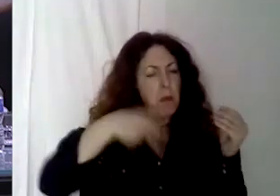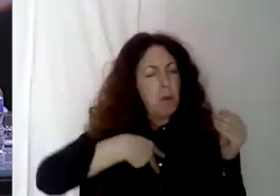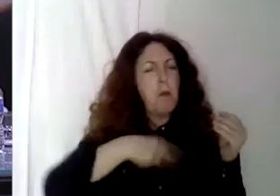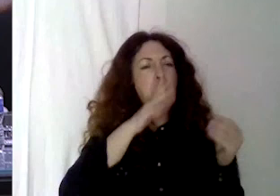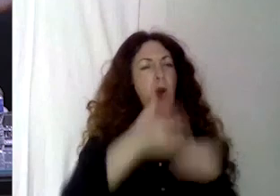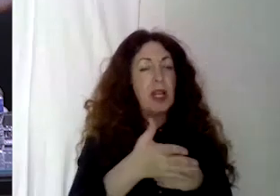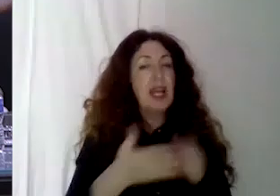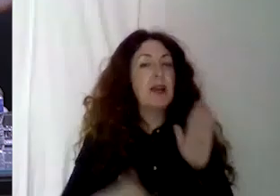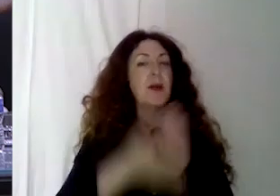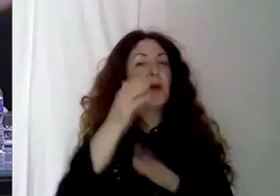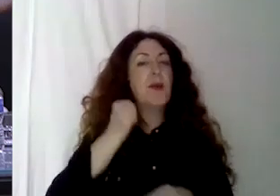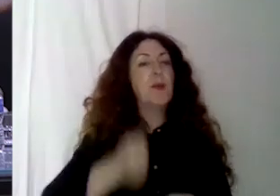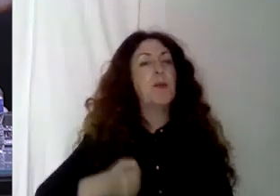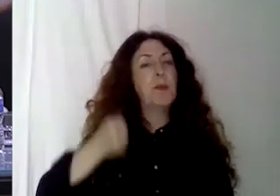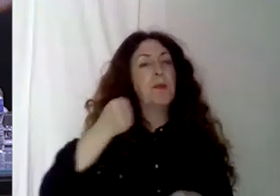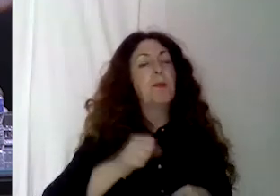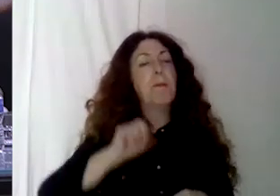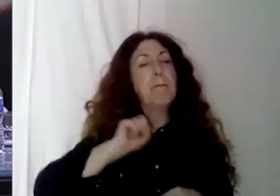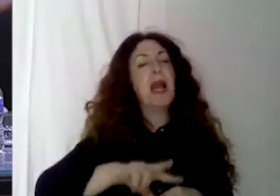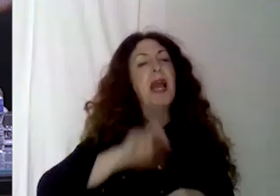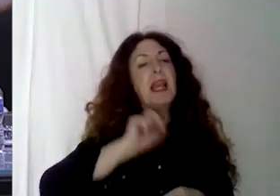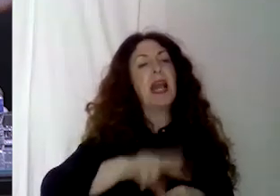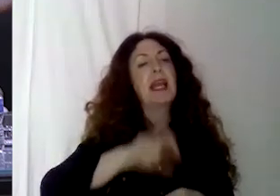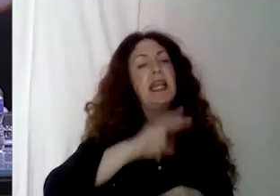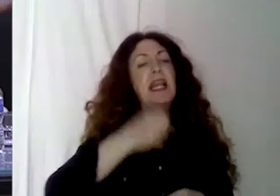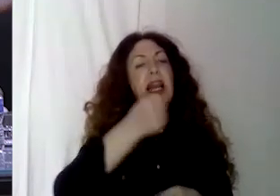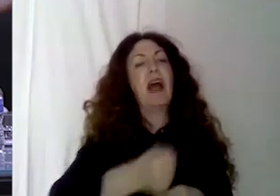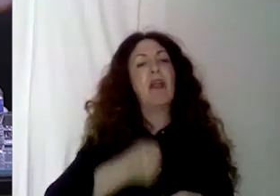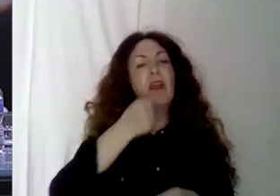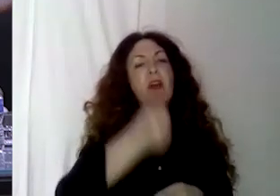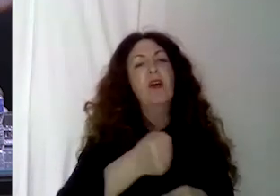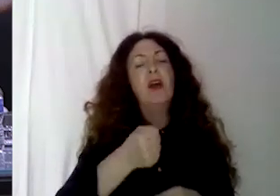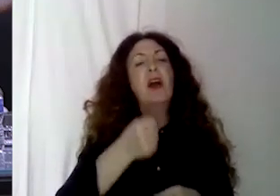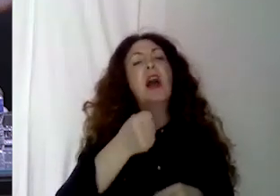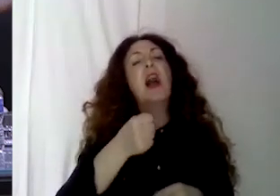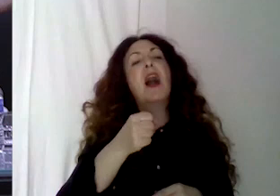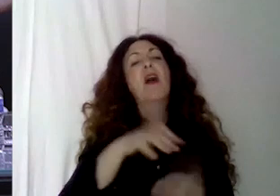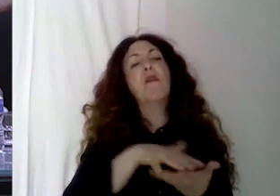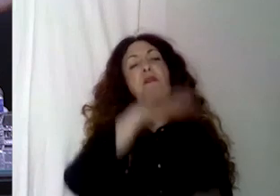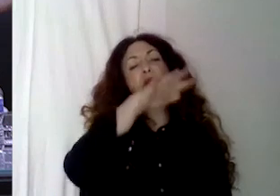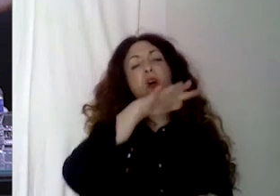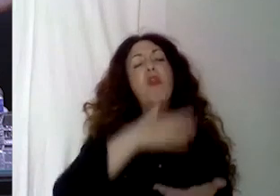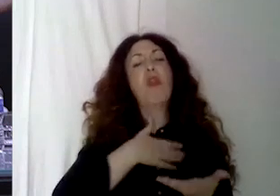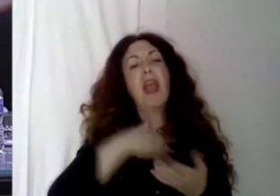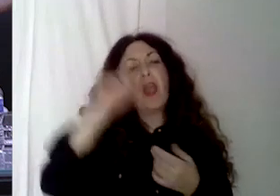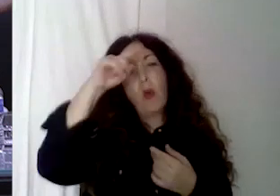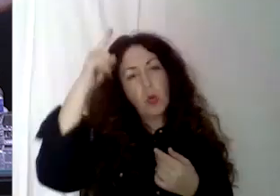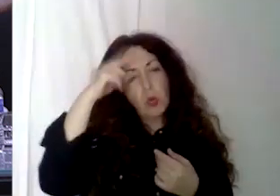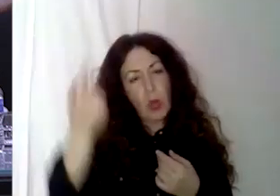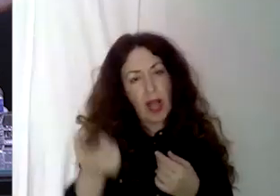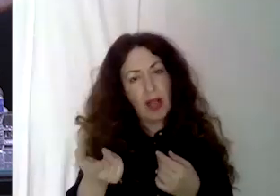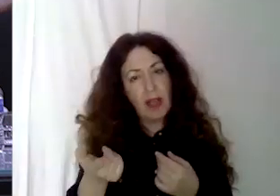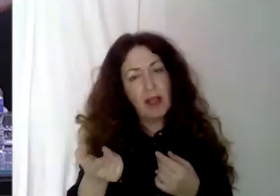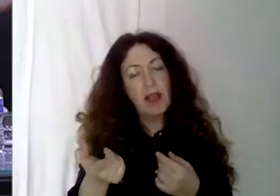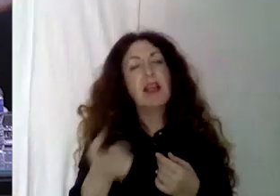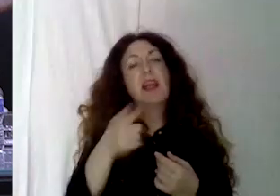una peregrinación al fondo de la cultura. Y solo hay un fondo de la cultura auténtico en